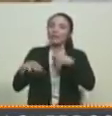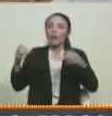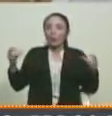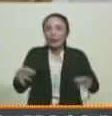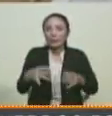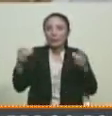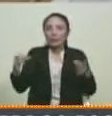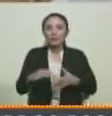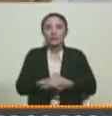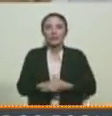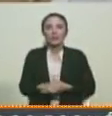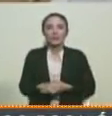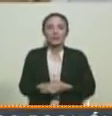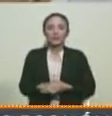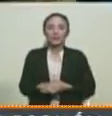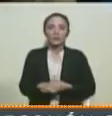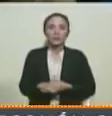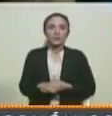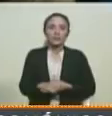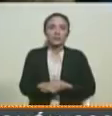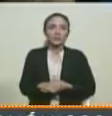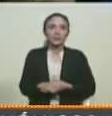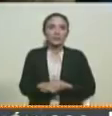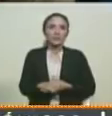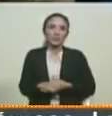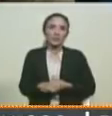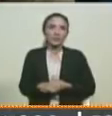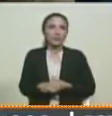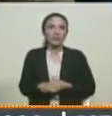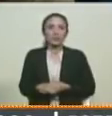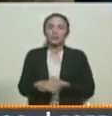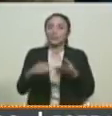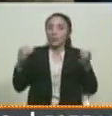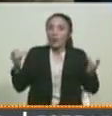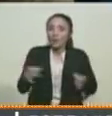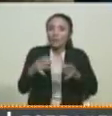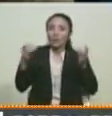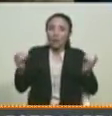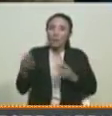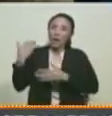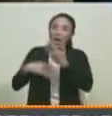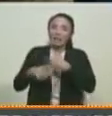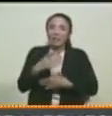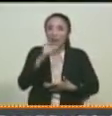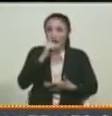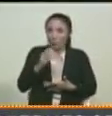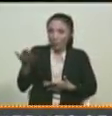política entre los años 2014, 15, 16 y en las guarimbas del